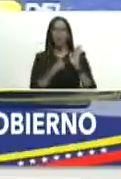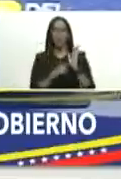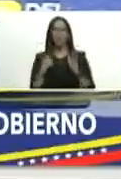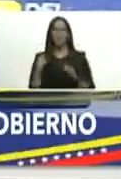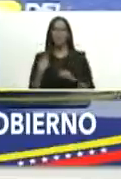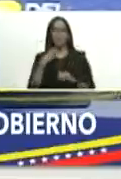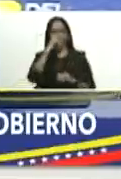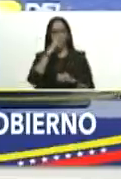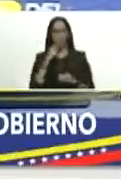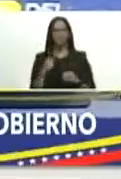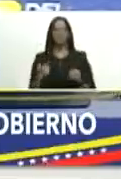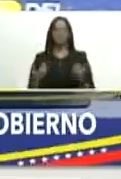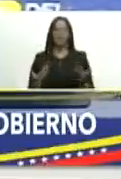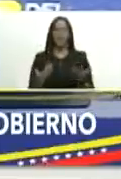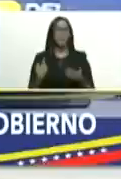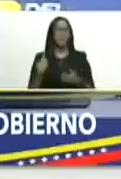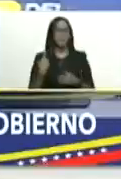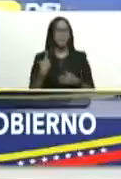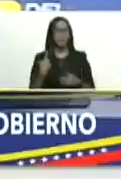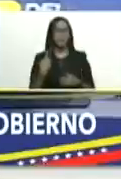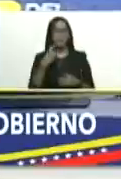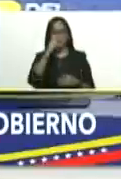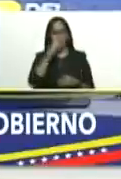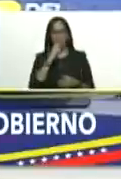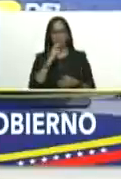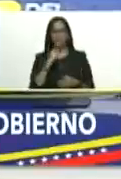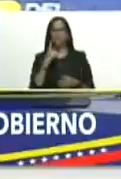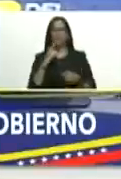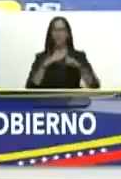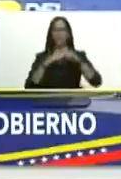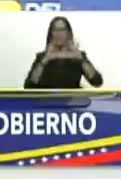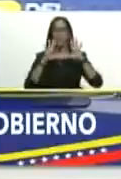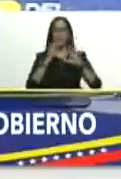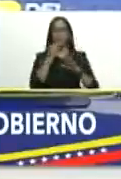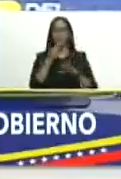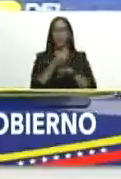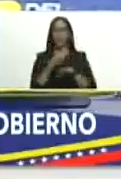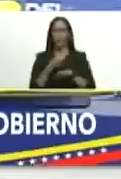año apenas, primer añito del 1x10 del buen gobierno.